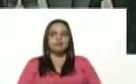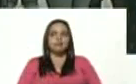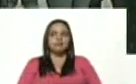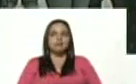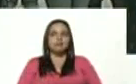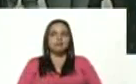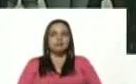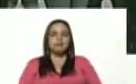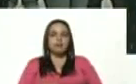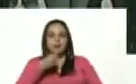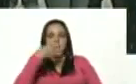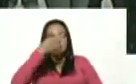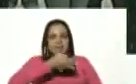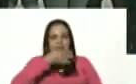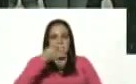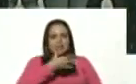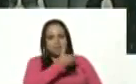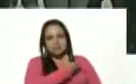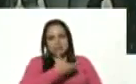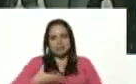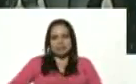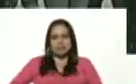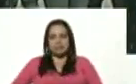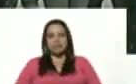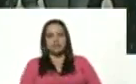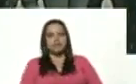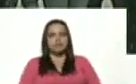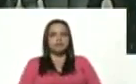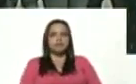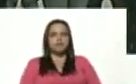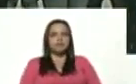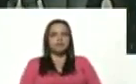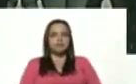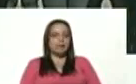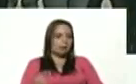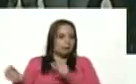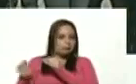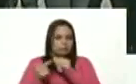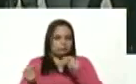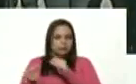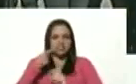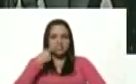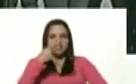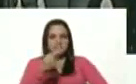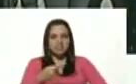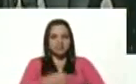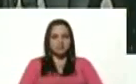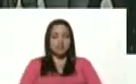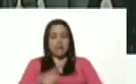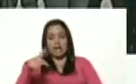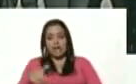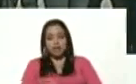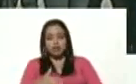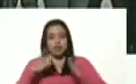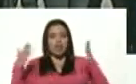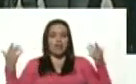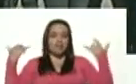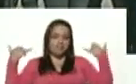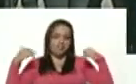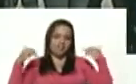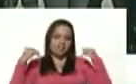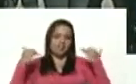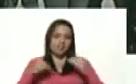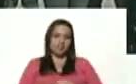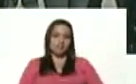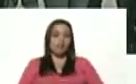Muy buenas tardes, presidente. Bueno, conversadito, decirle que esto es una gran fiesta,